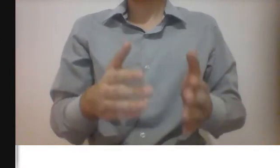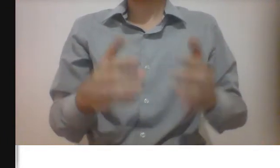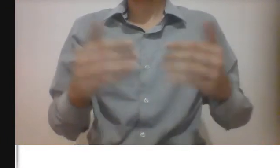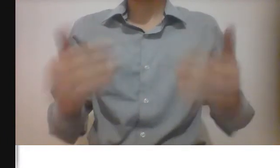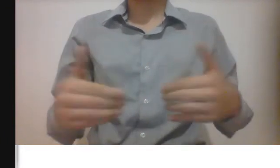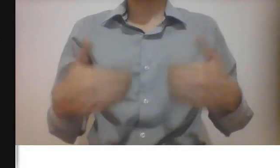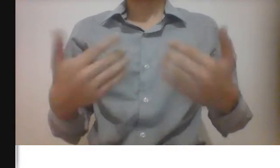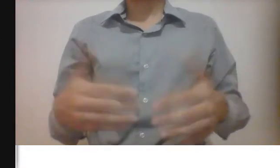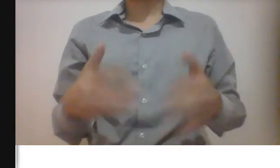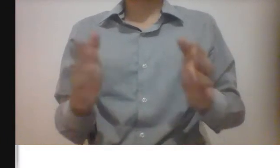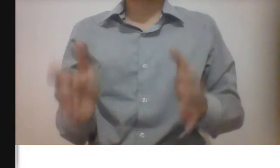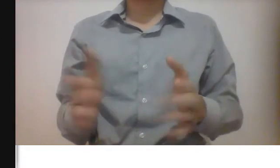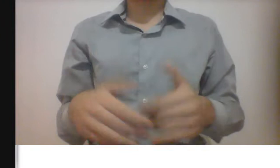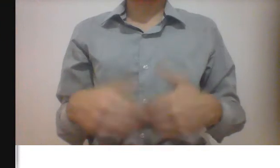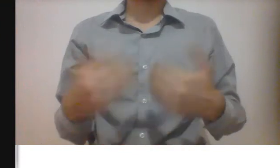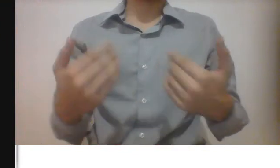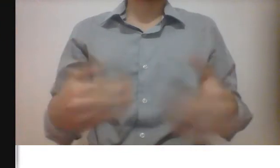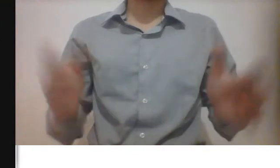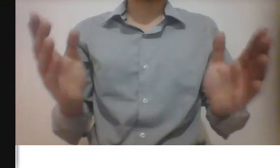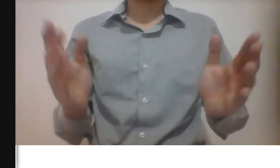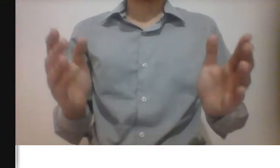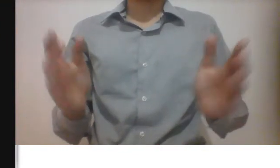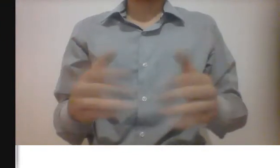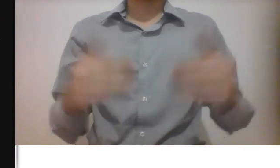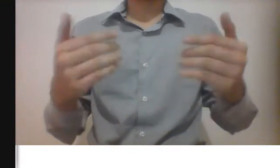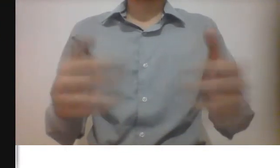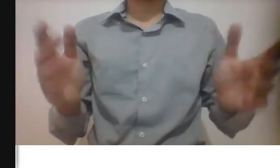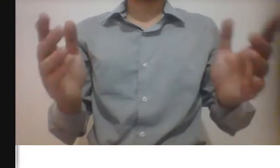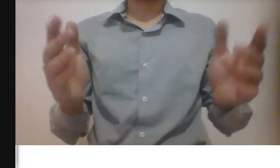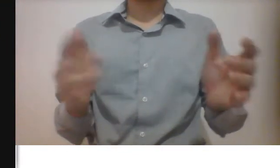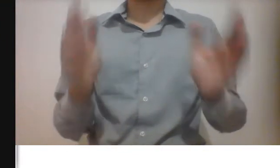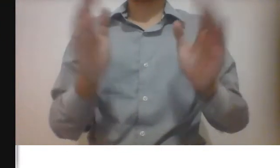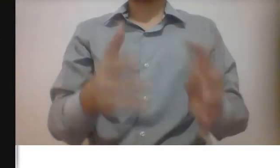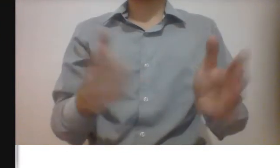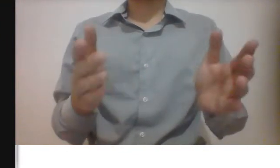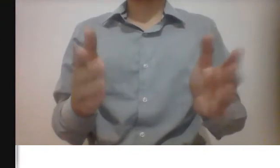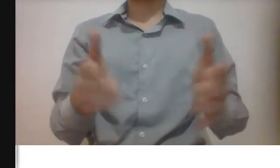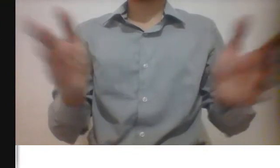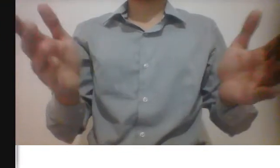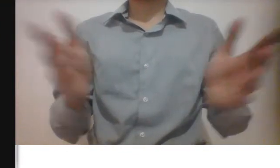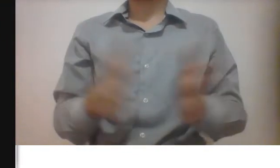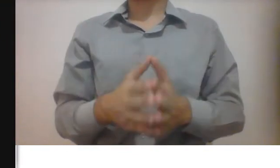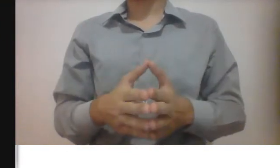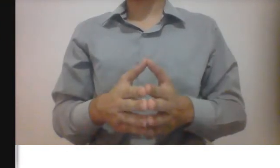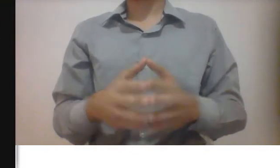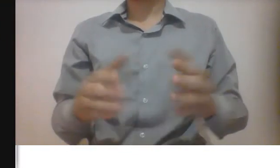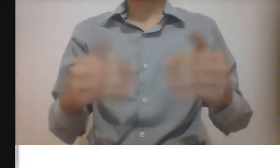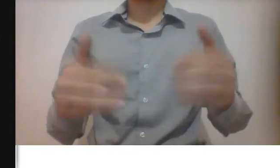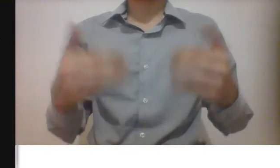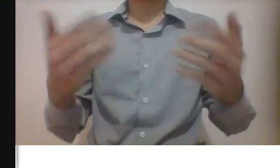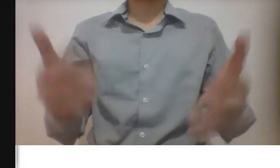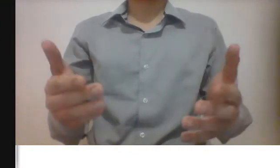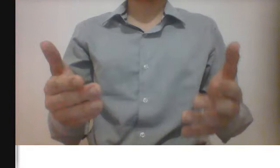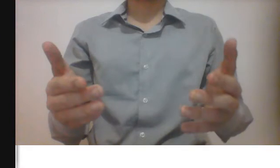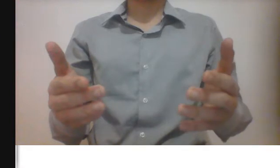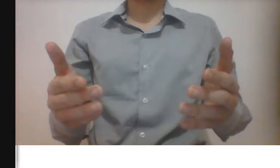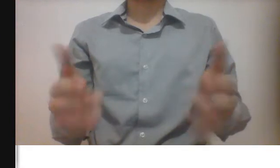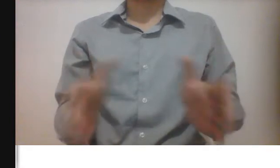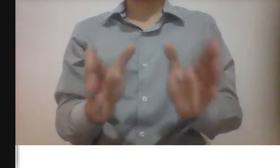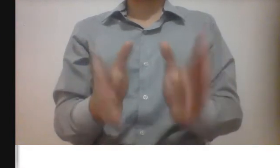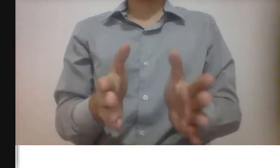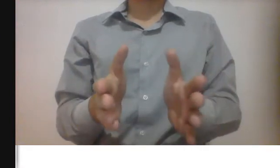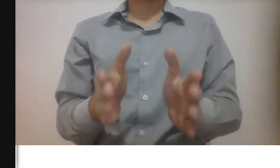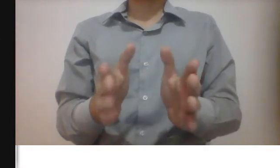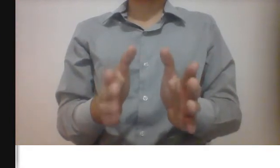de 15 millones, bueno, una mansión, porque pues una casa no te cuesta eso, una mansión que le entregaron sí les cuesta realmente